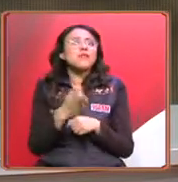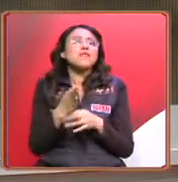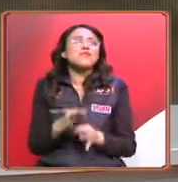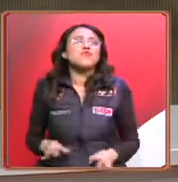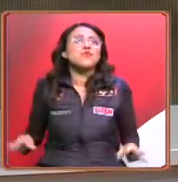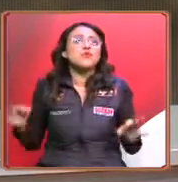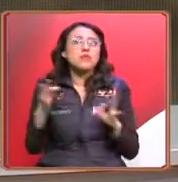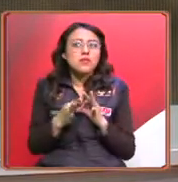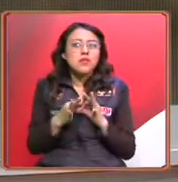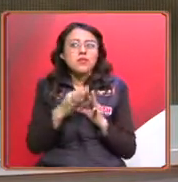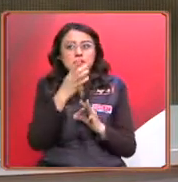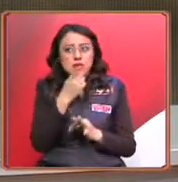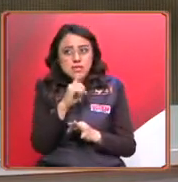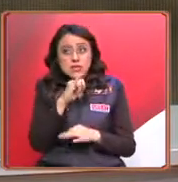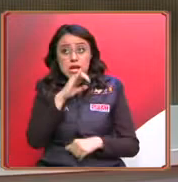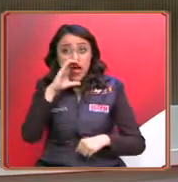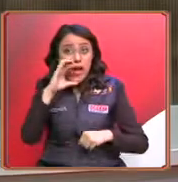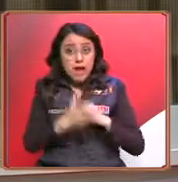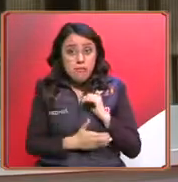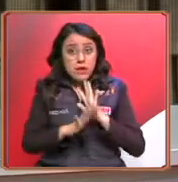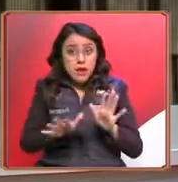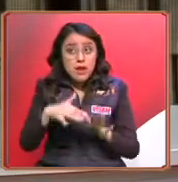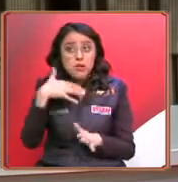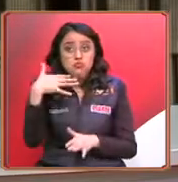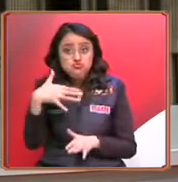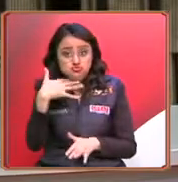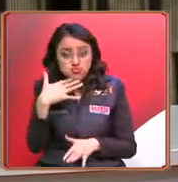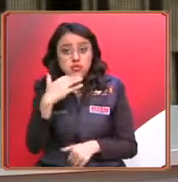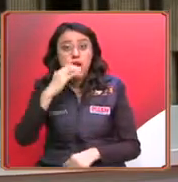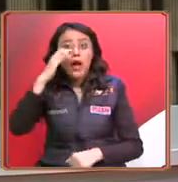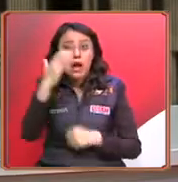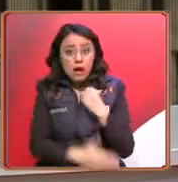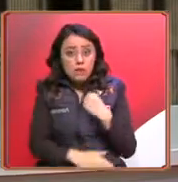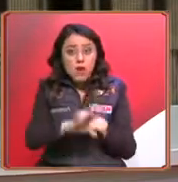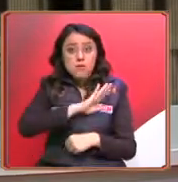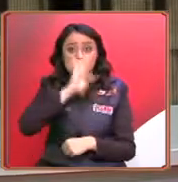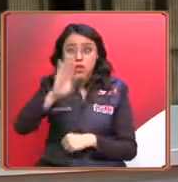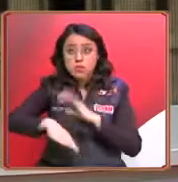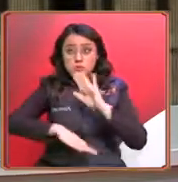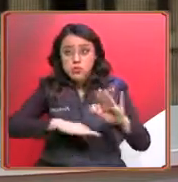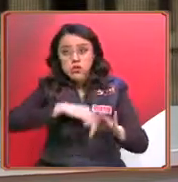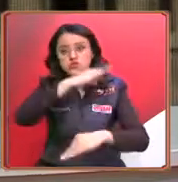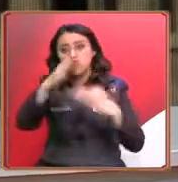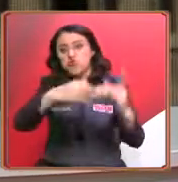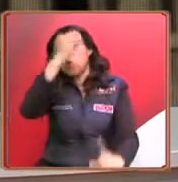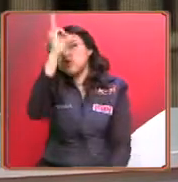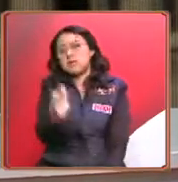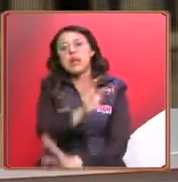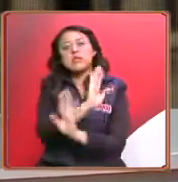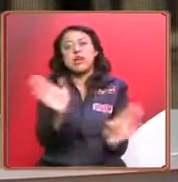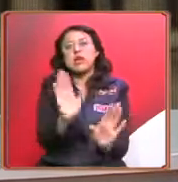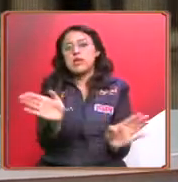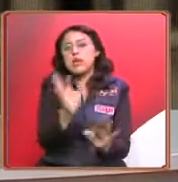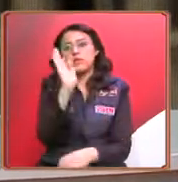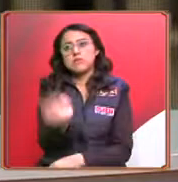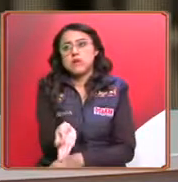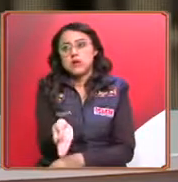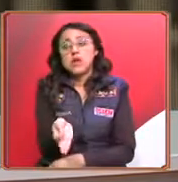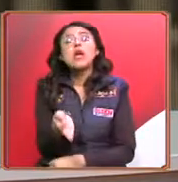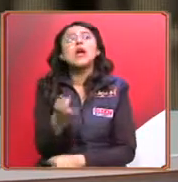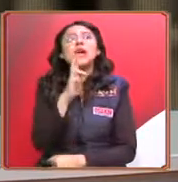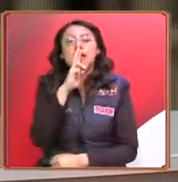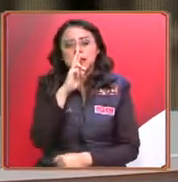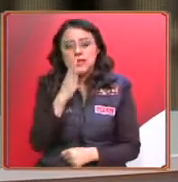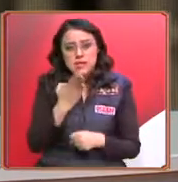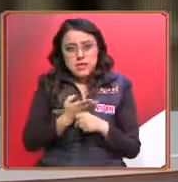en México que están diciendo, si con eso se acaba la corrupción y se acaba la tragedia de muertes, ¿no? Que autoricen todo. La responsabilidad de